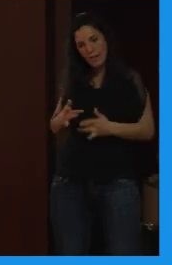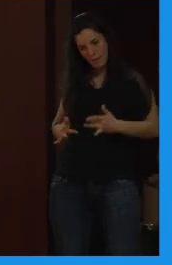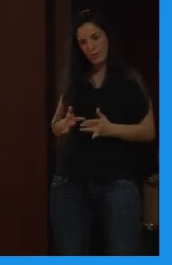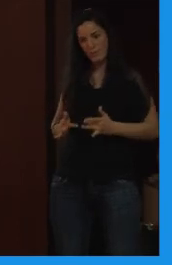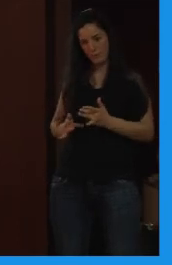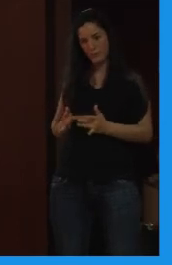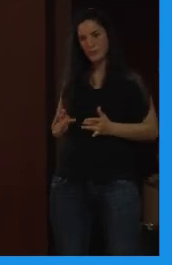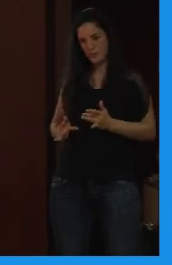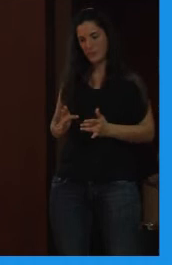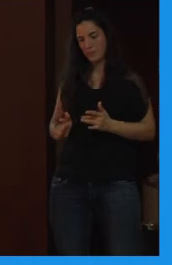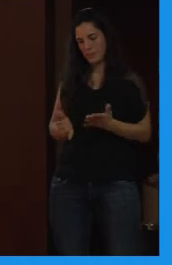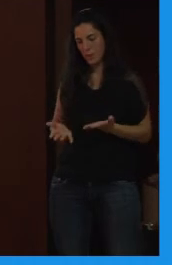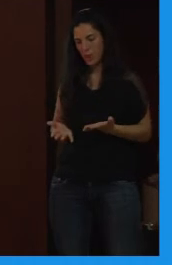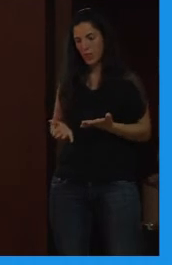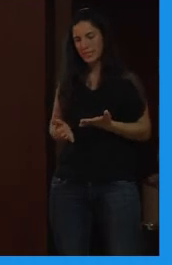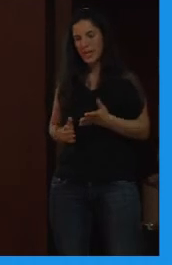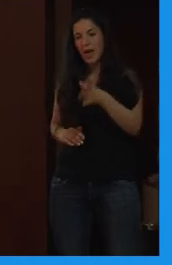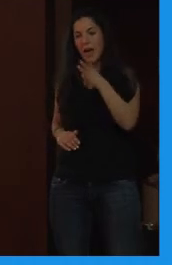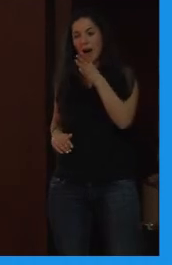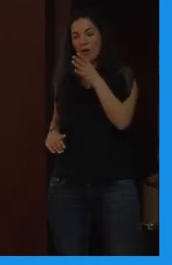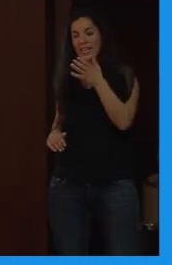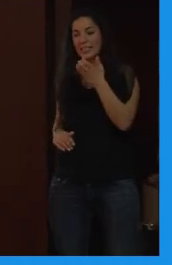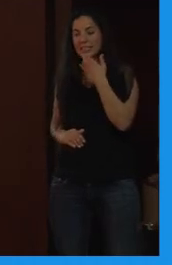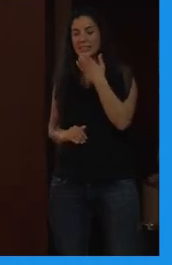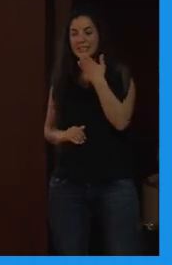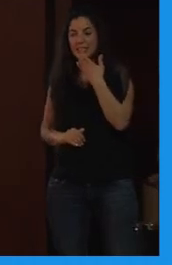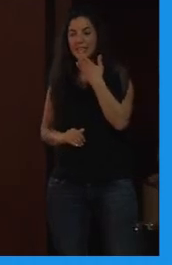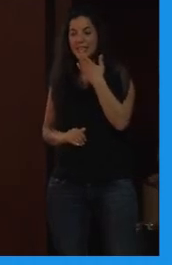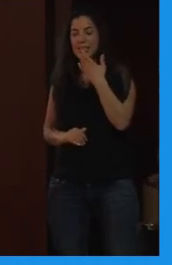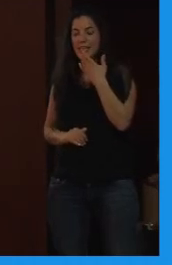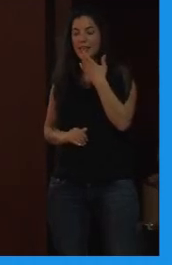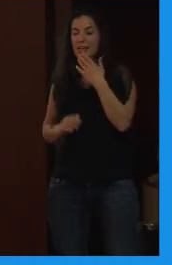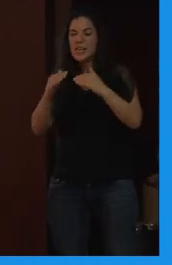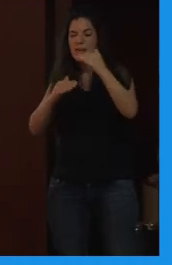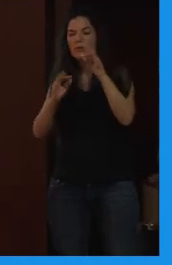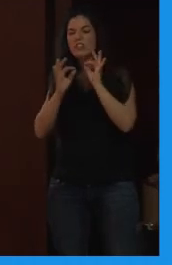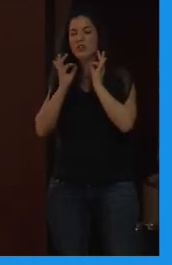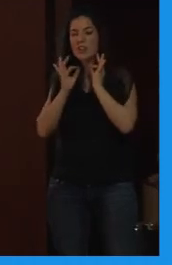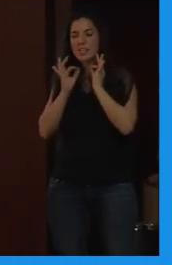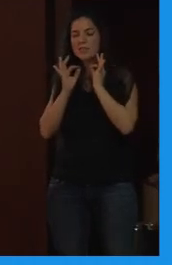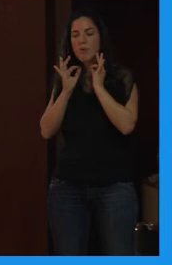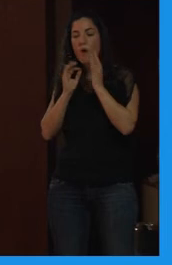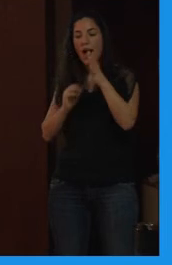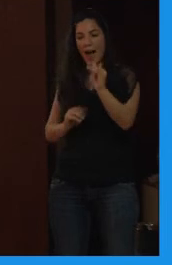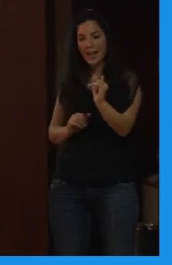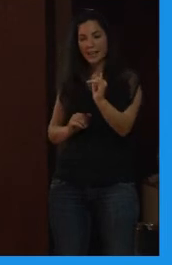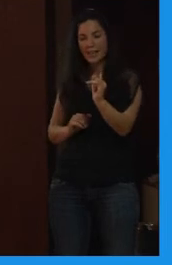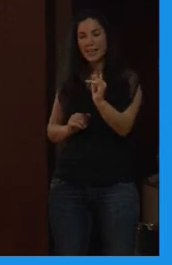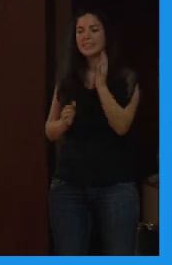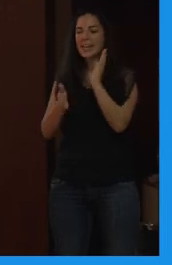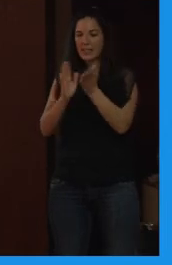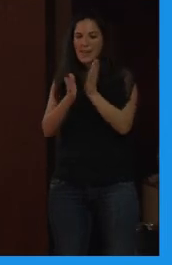bebé. Entonces actualmente, si hay un hipotiroidismo subclínico, estamos dando tratamiento, veo a mujeres jóvenes, si tenéis